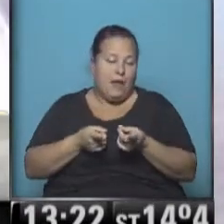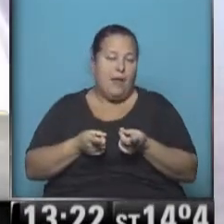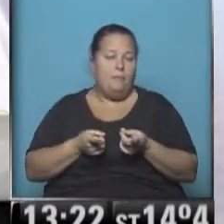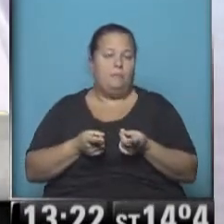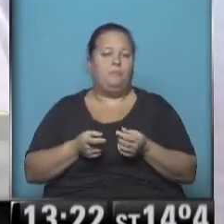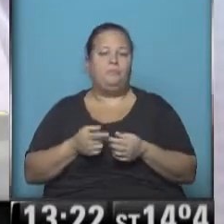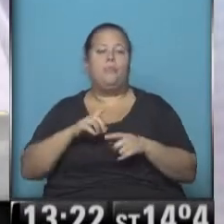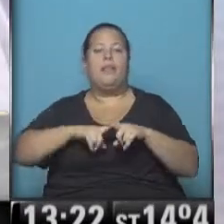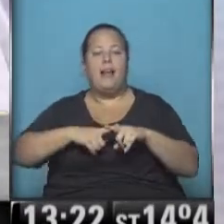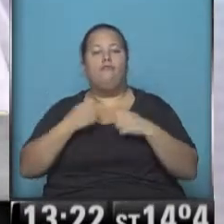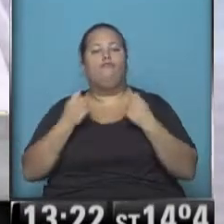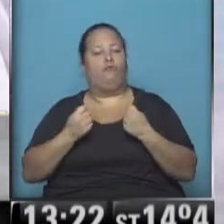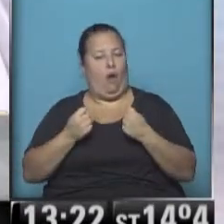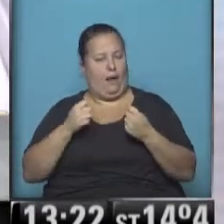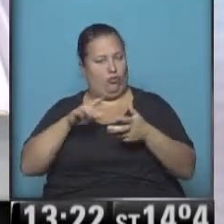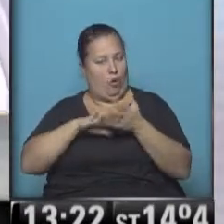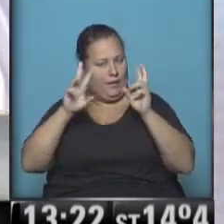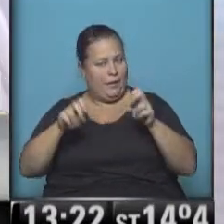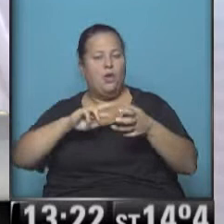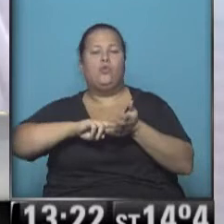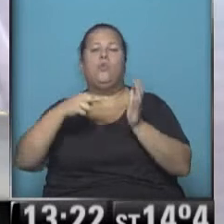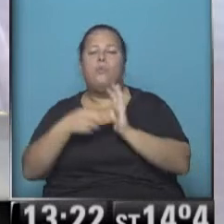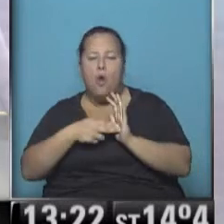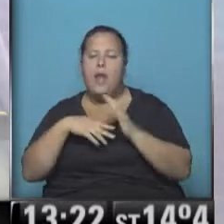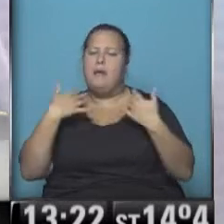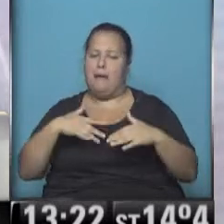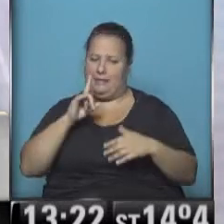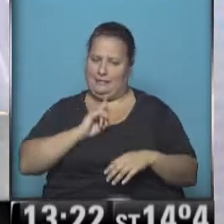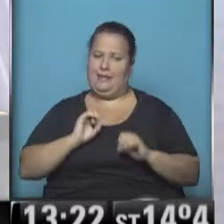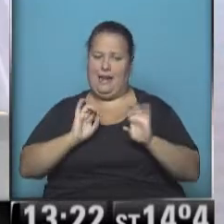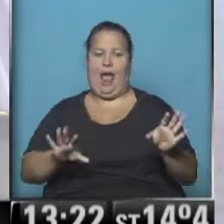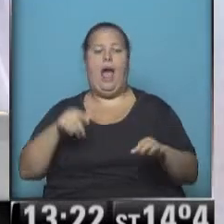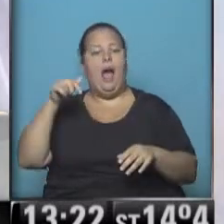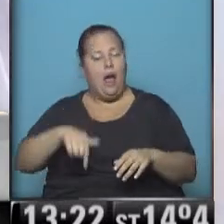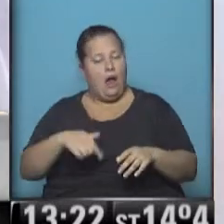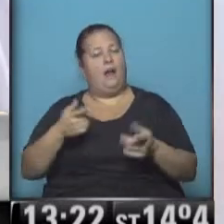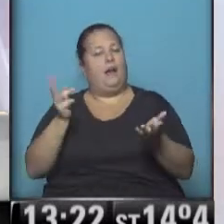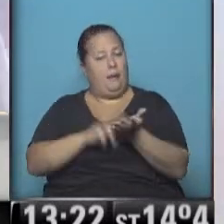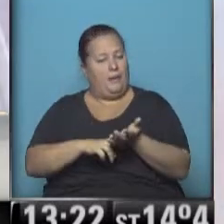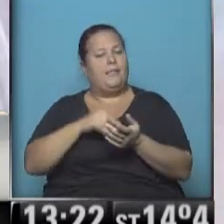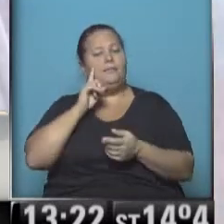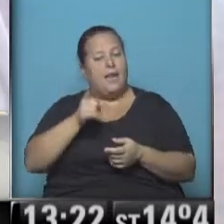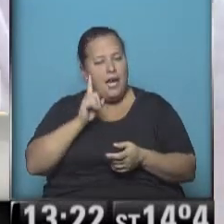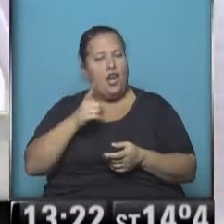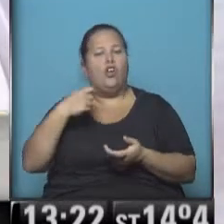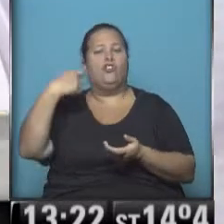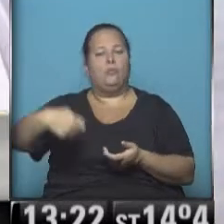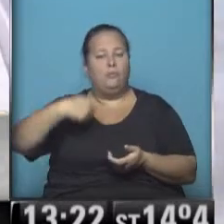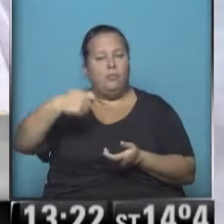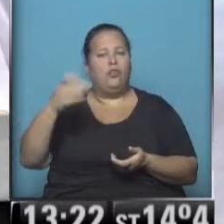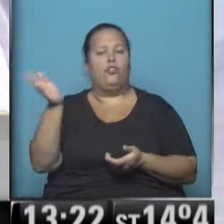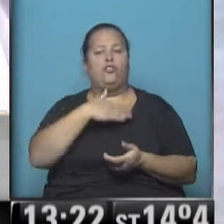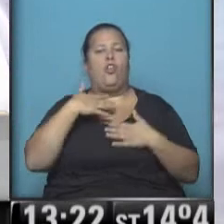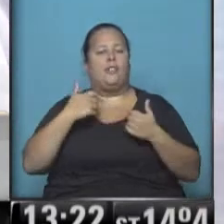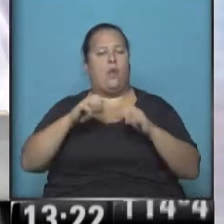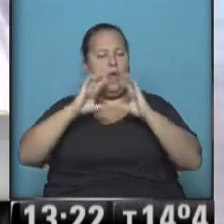política fuerte al respecto es una problemática muy seria que hoy está vuelvo a repetir poniendo en jaque el financiamiento de todos los sistema de